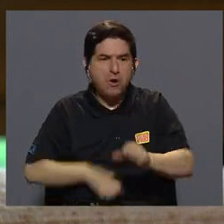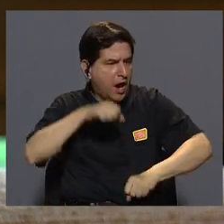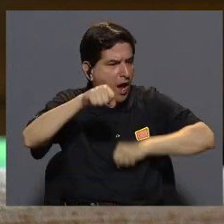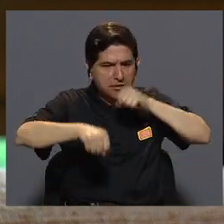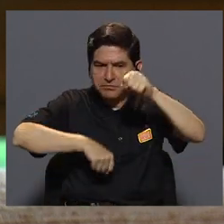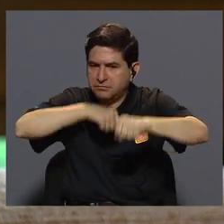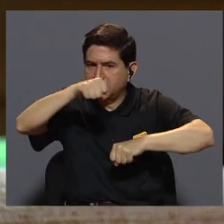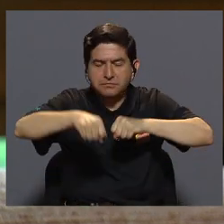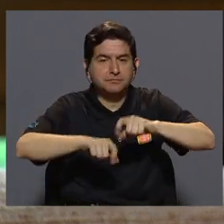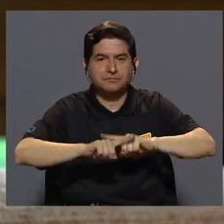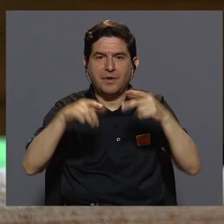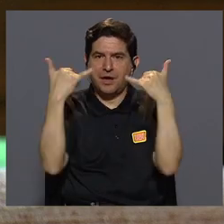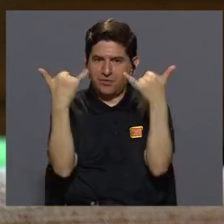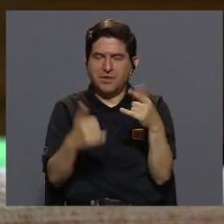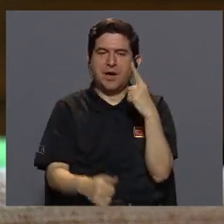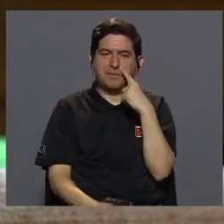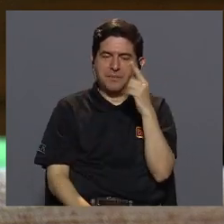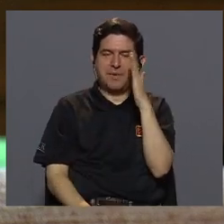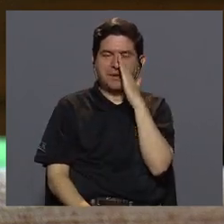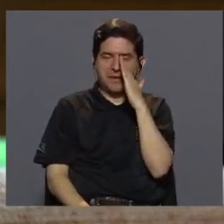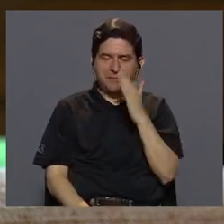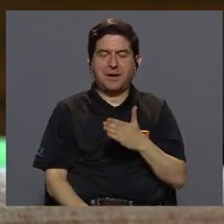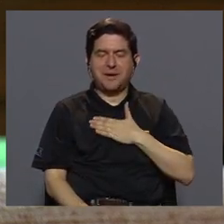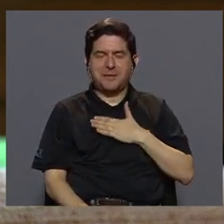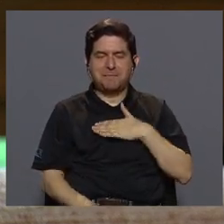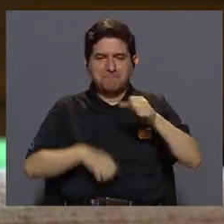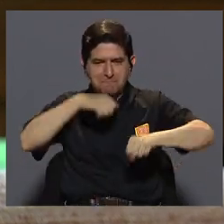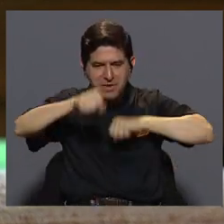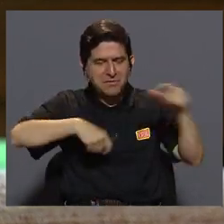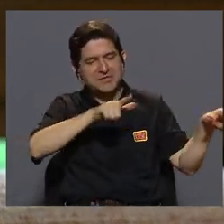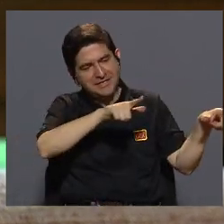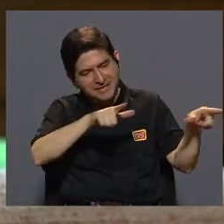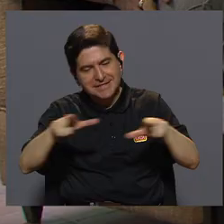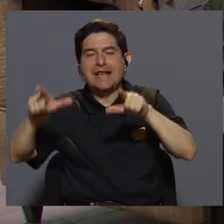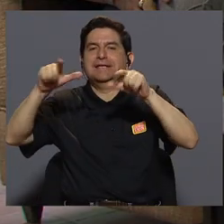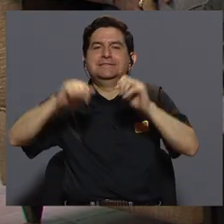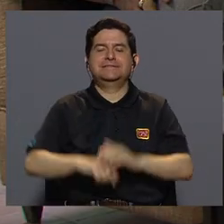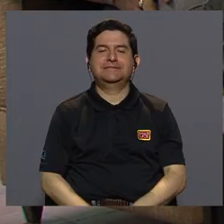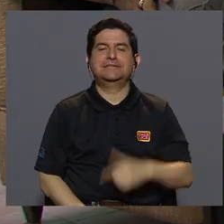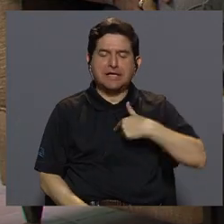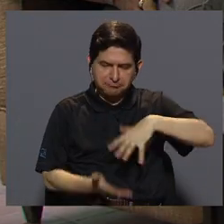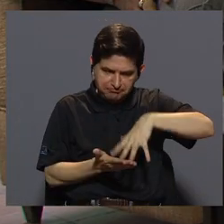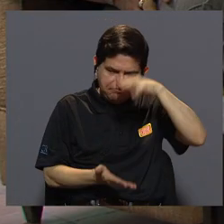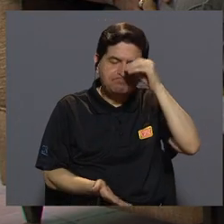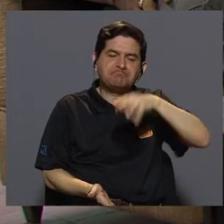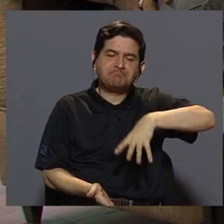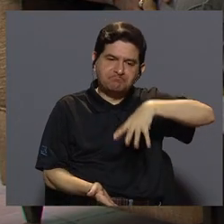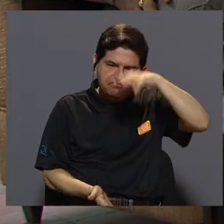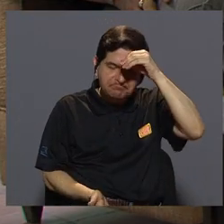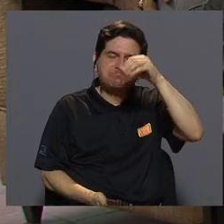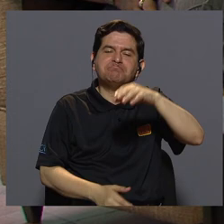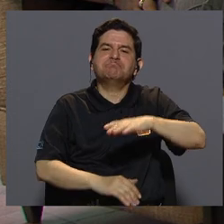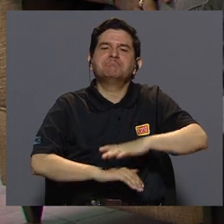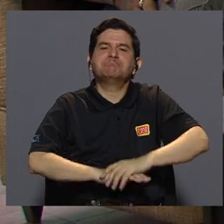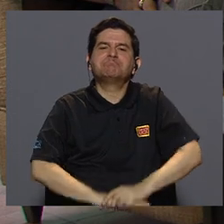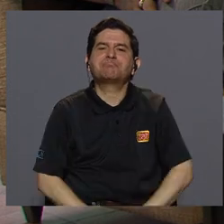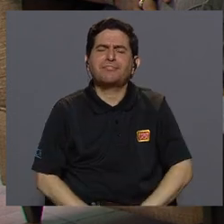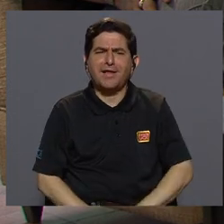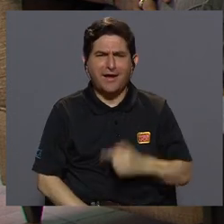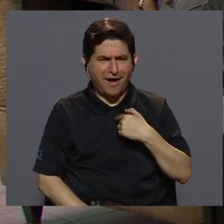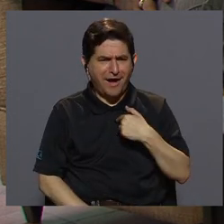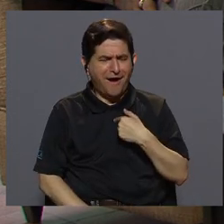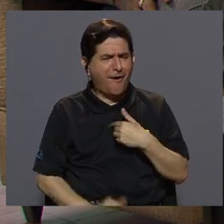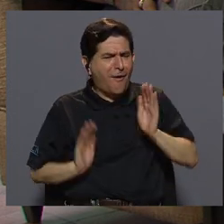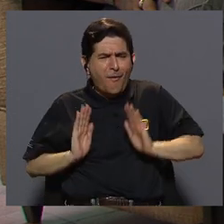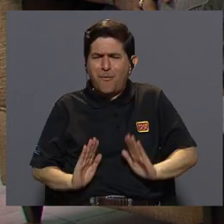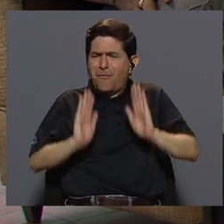nada. Pero por supuesto ya papá y mamá me tenían mi bicicleta. Aprendí a andar en bicicleta. Me